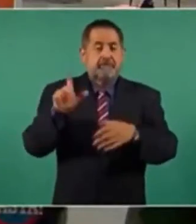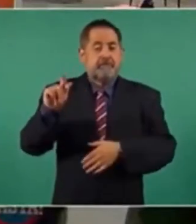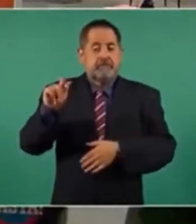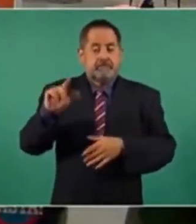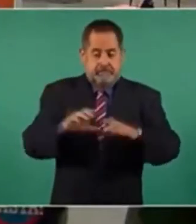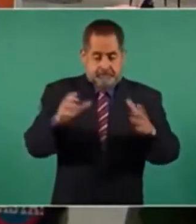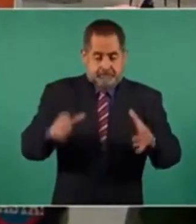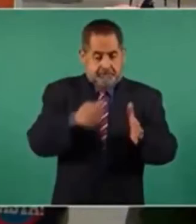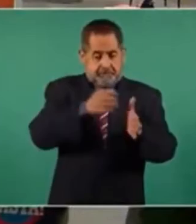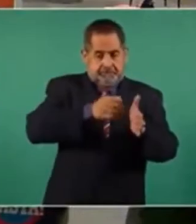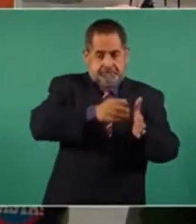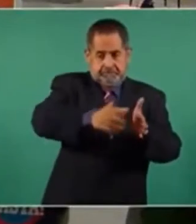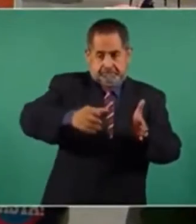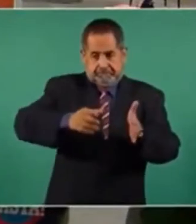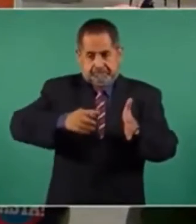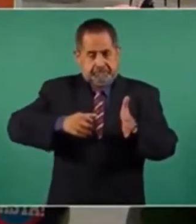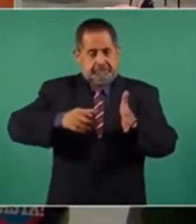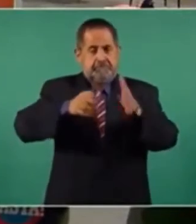una.